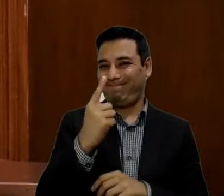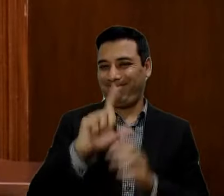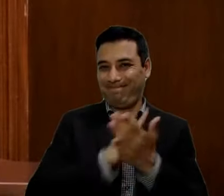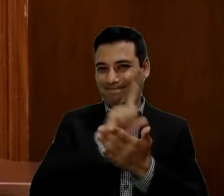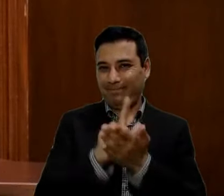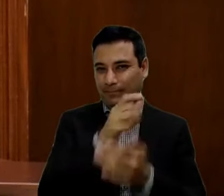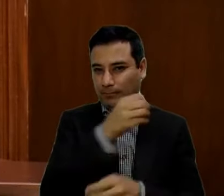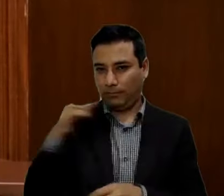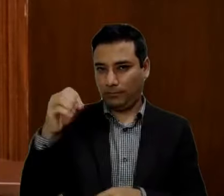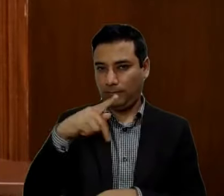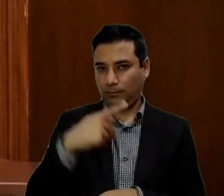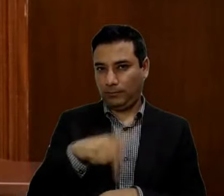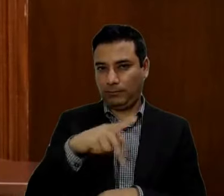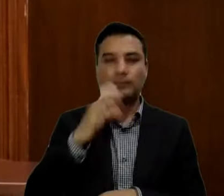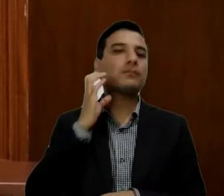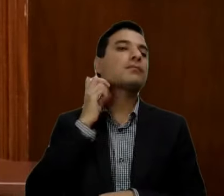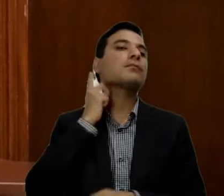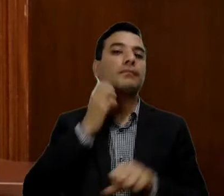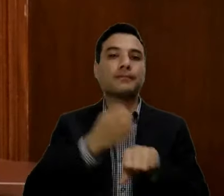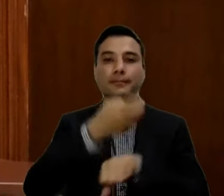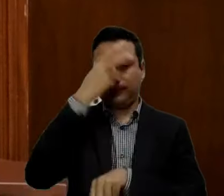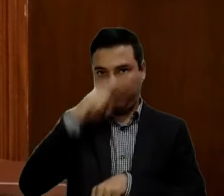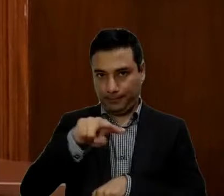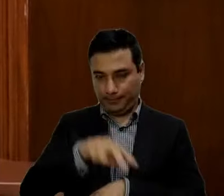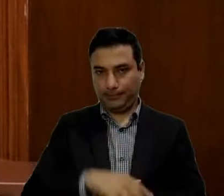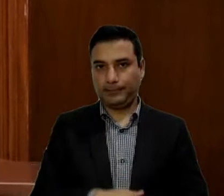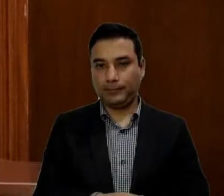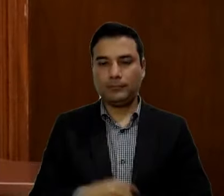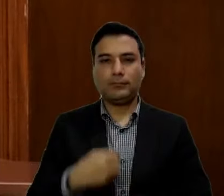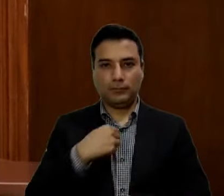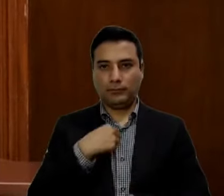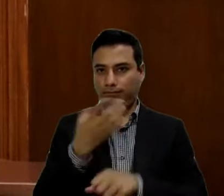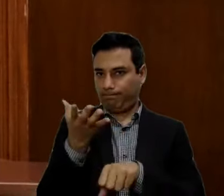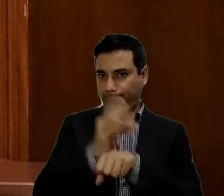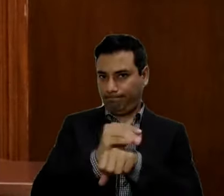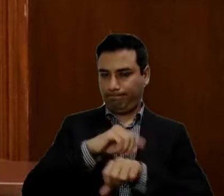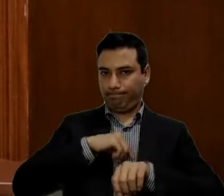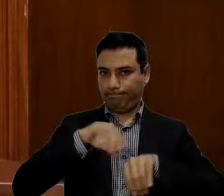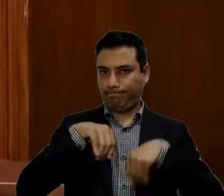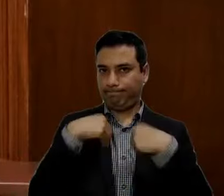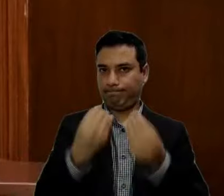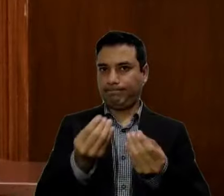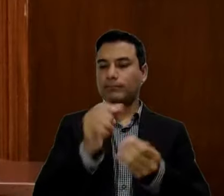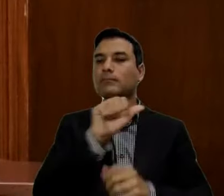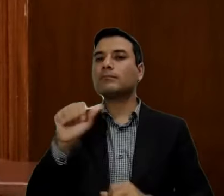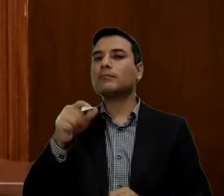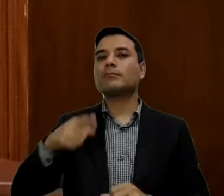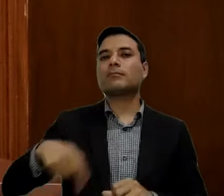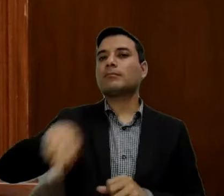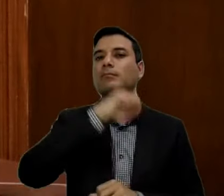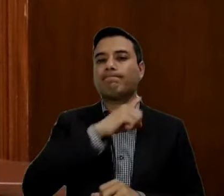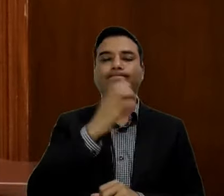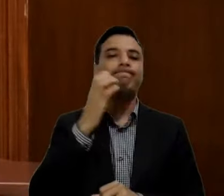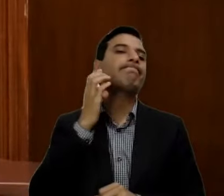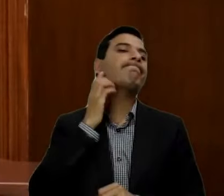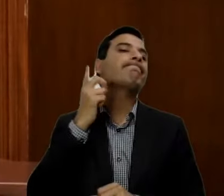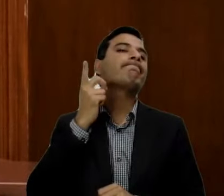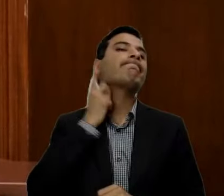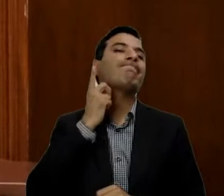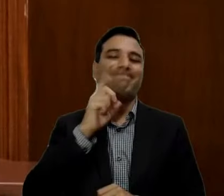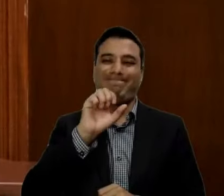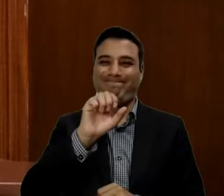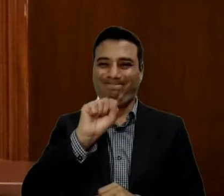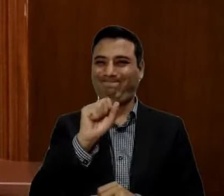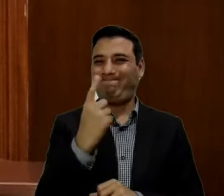Poder Legislativo del Estado de México, me permito presentar a esta honorable